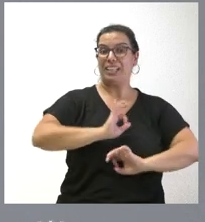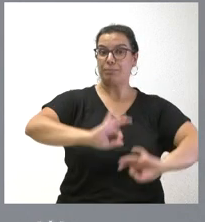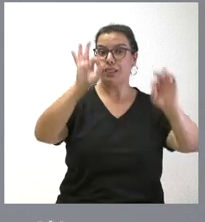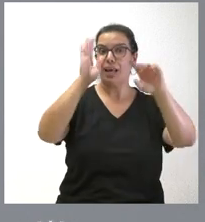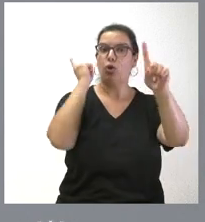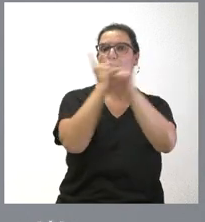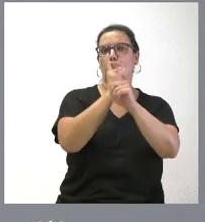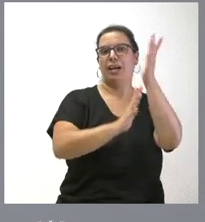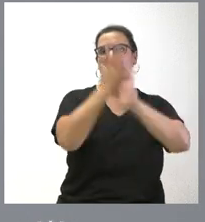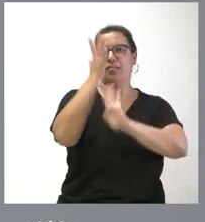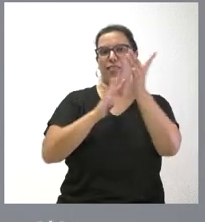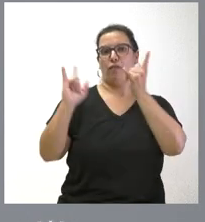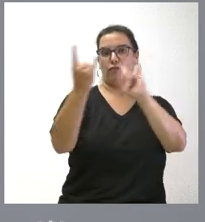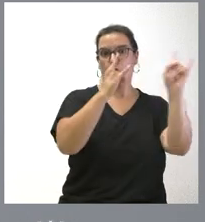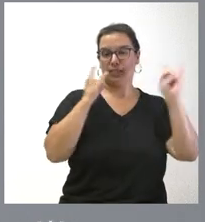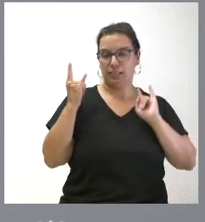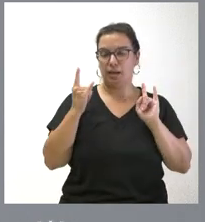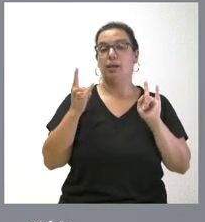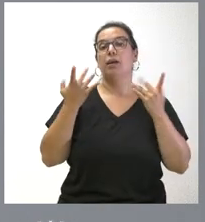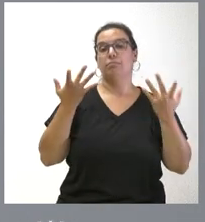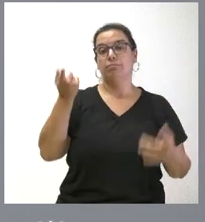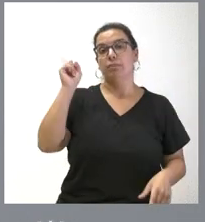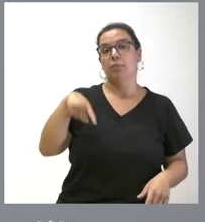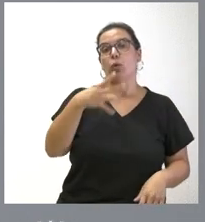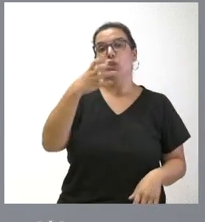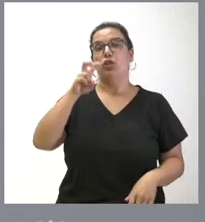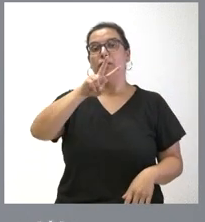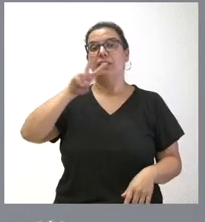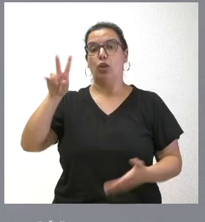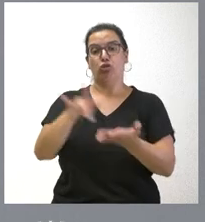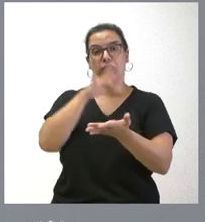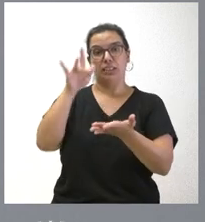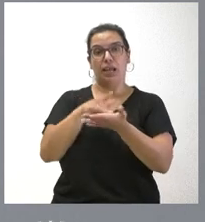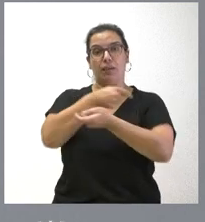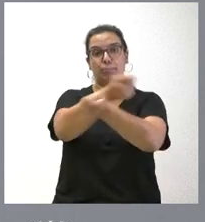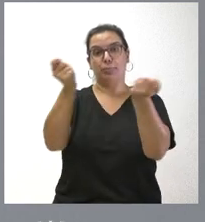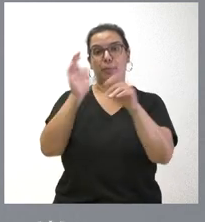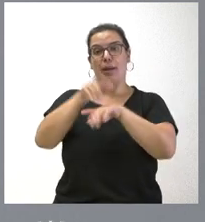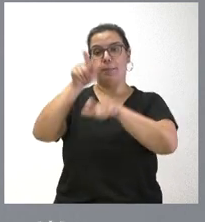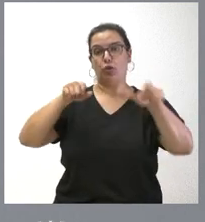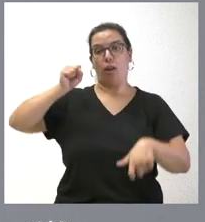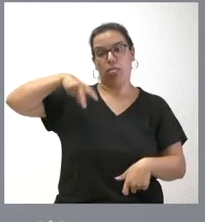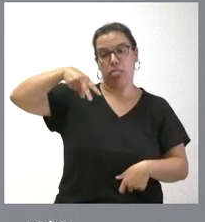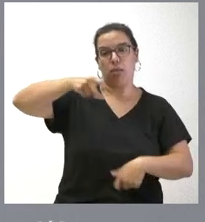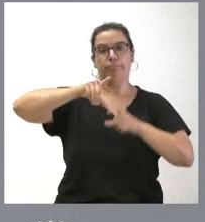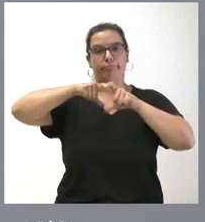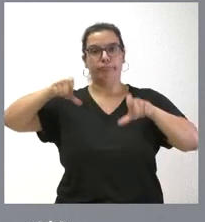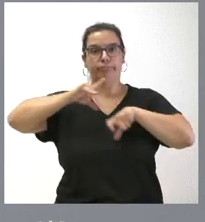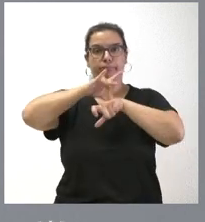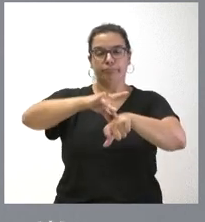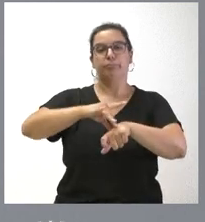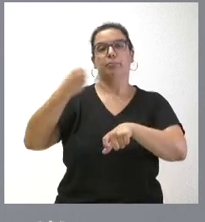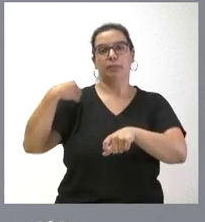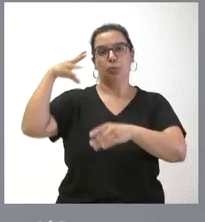contradicendios forestales y Asimismo suministrar 422 tablets para los agentes medioambientales incluidos en el infocal